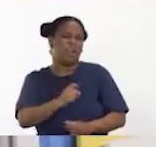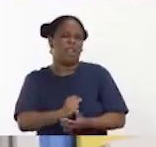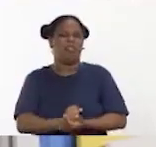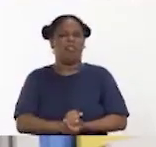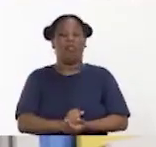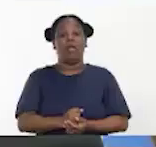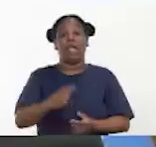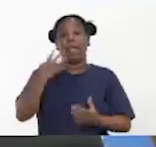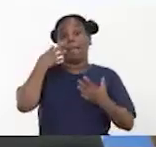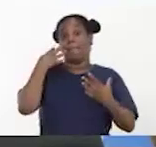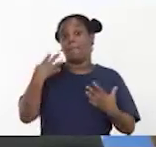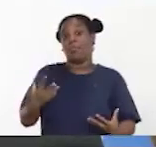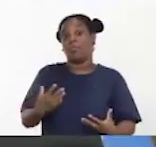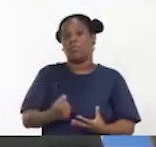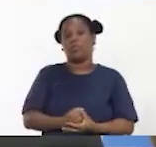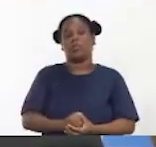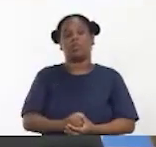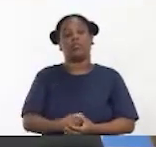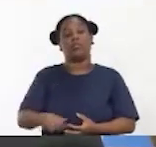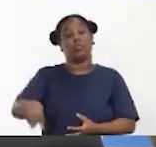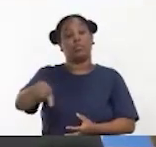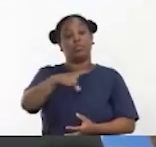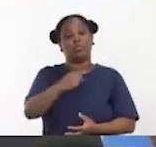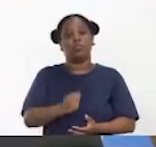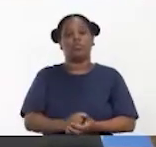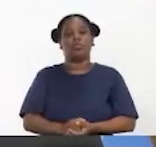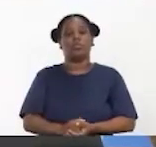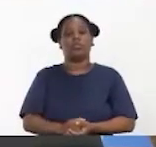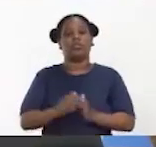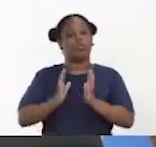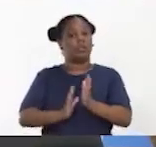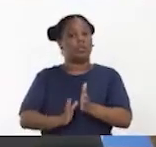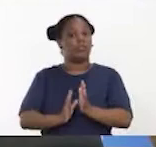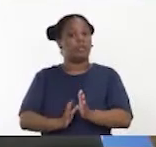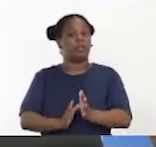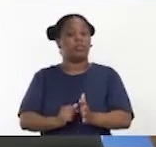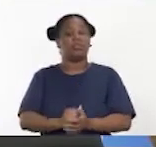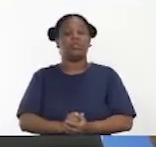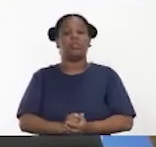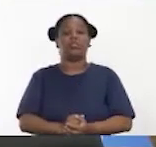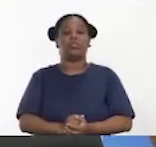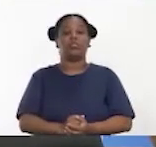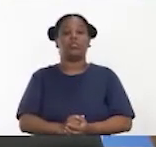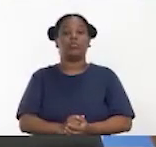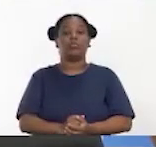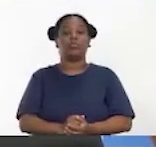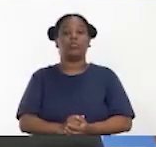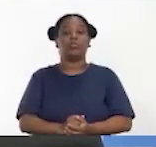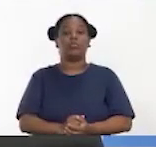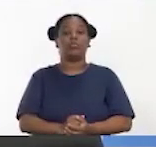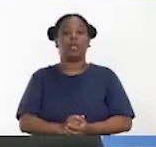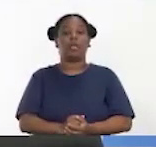complejo. Es importante que ustedes aquí también estén repasando